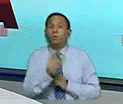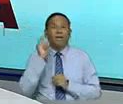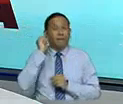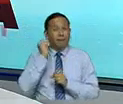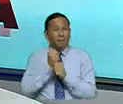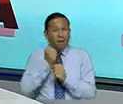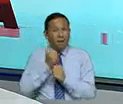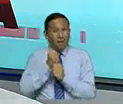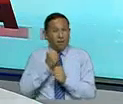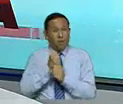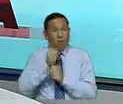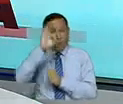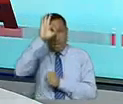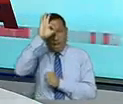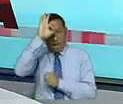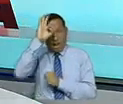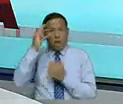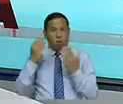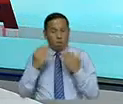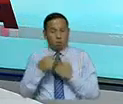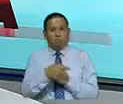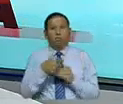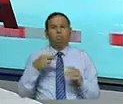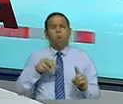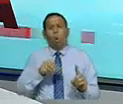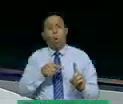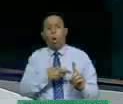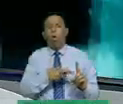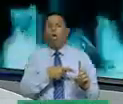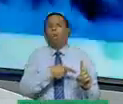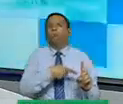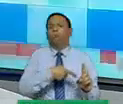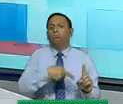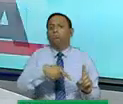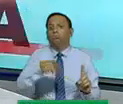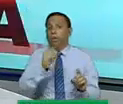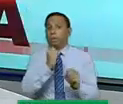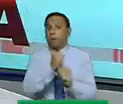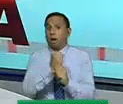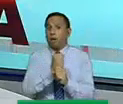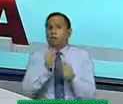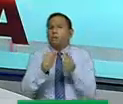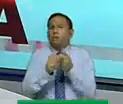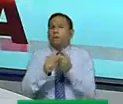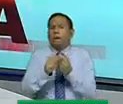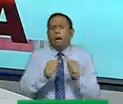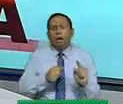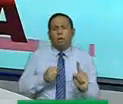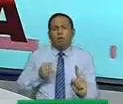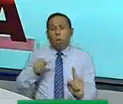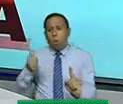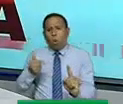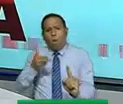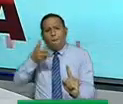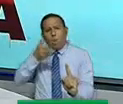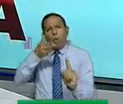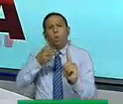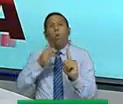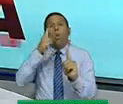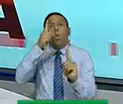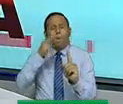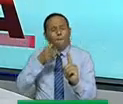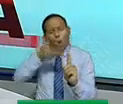de Guayaquil fue herida de bala cuando llegaba a su lugar de trabajo. Este sería el segundo atentado que sufre